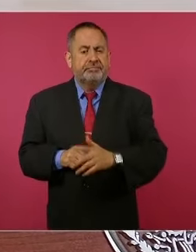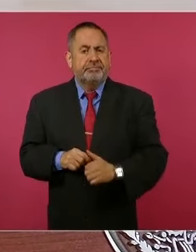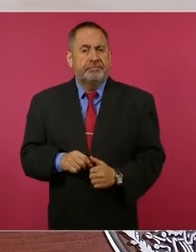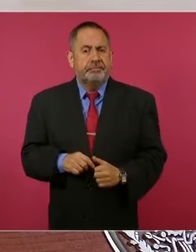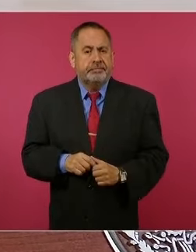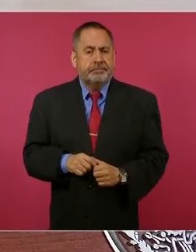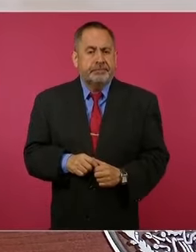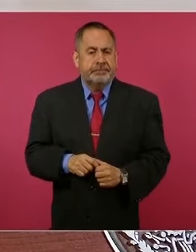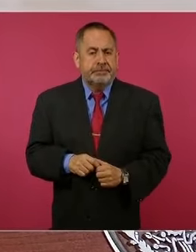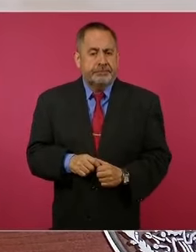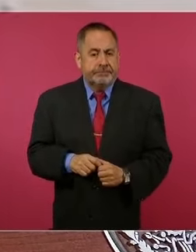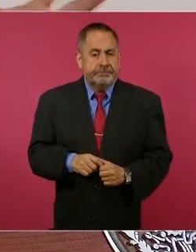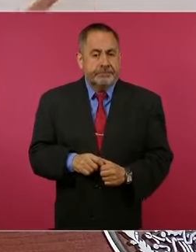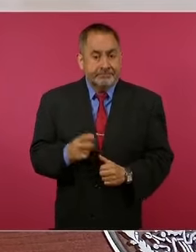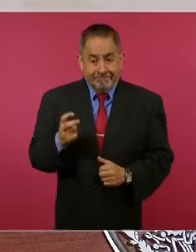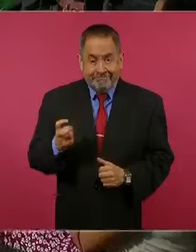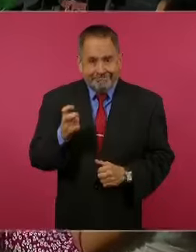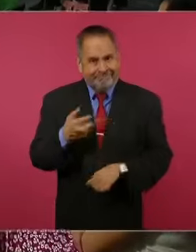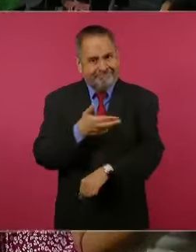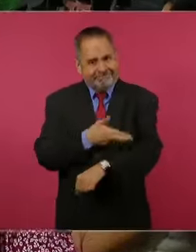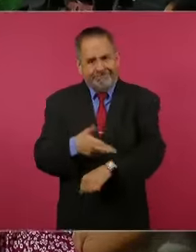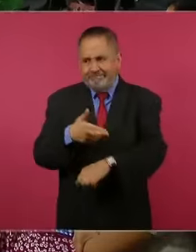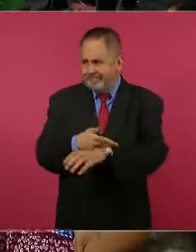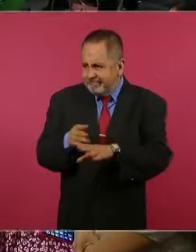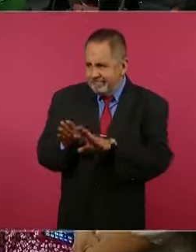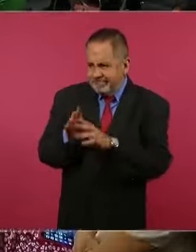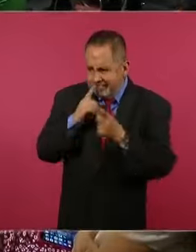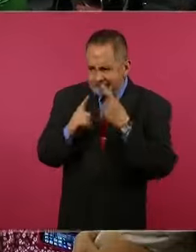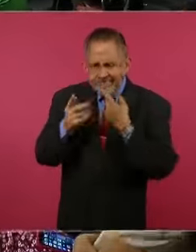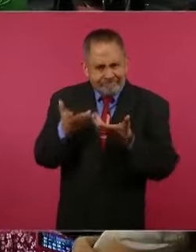especialistas y eso es lo que estamos